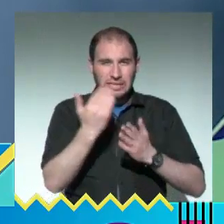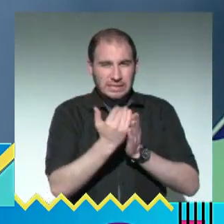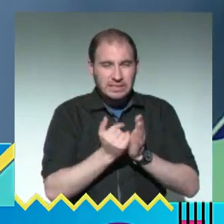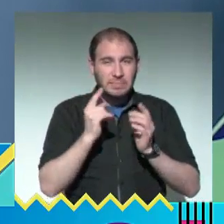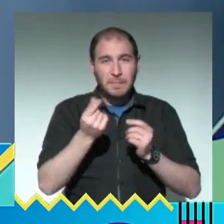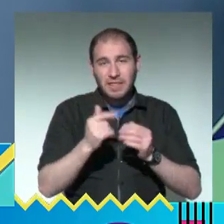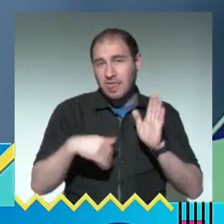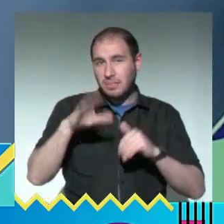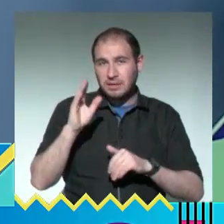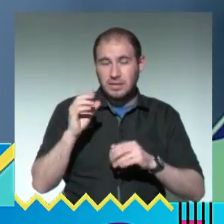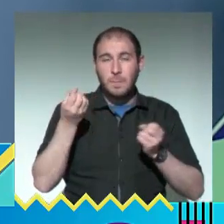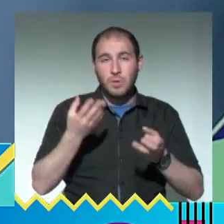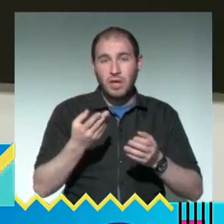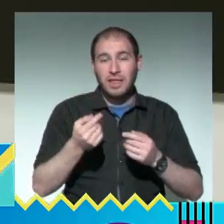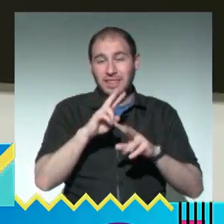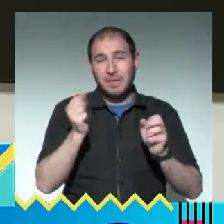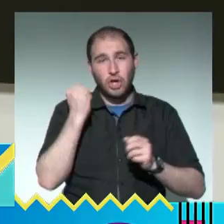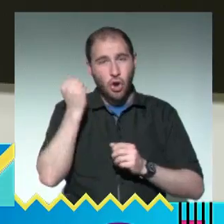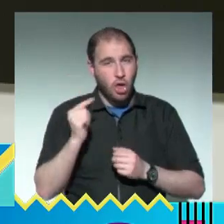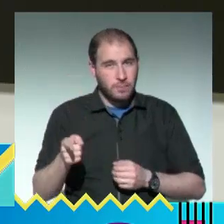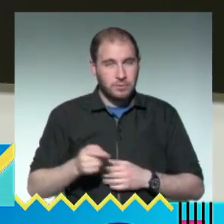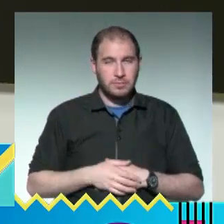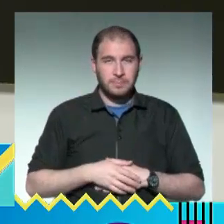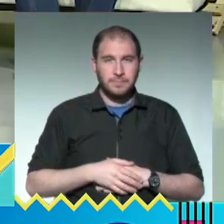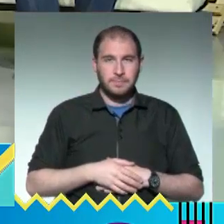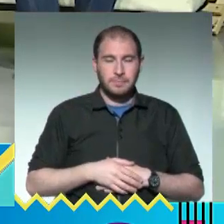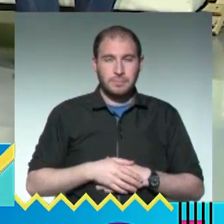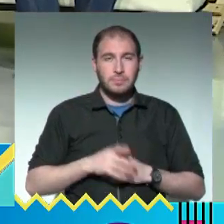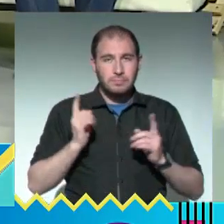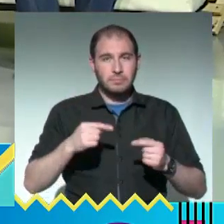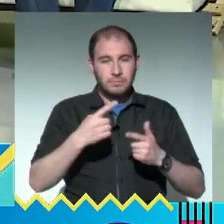que el superávit. Son consecuencias de una actividad económica y de